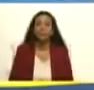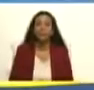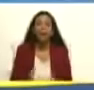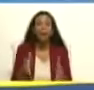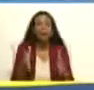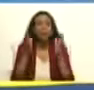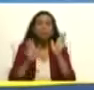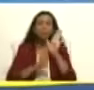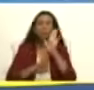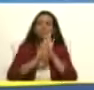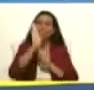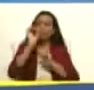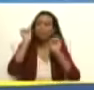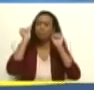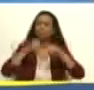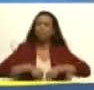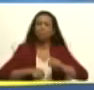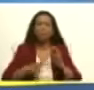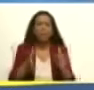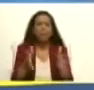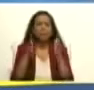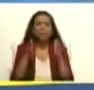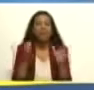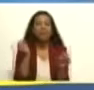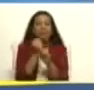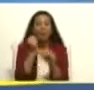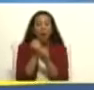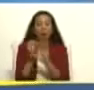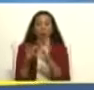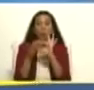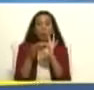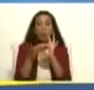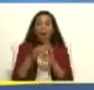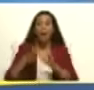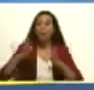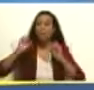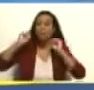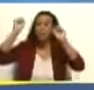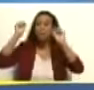victoria segura, trabajo en equipo.